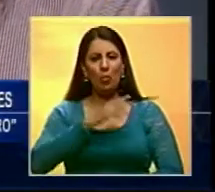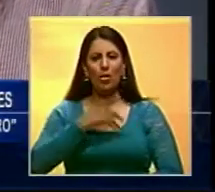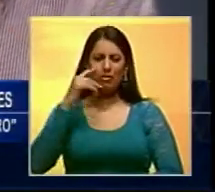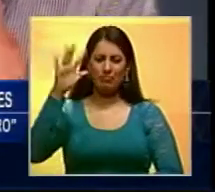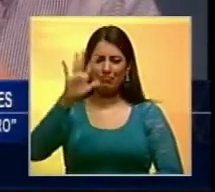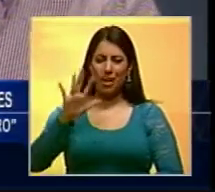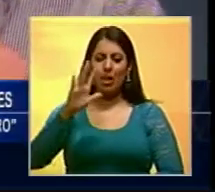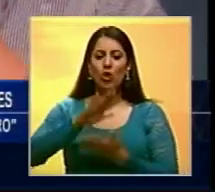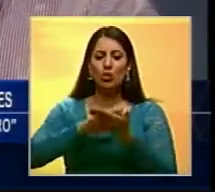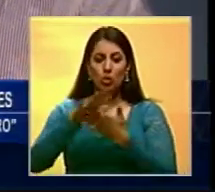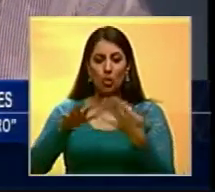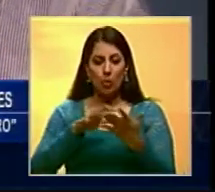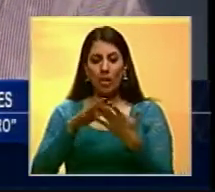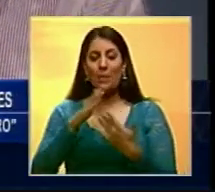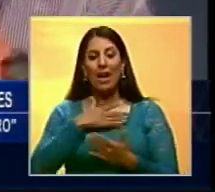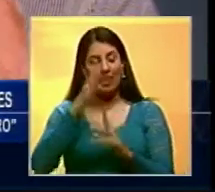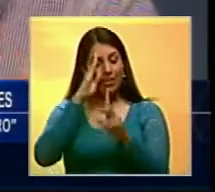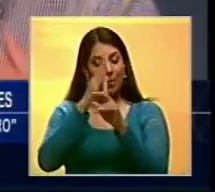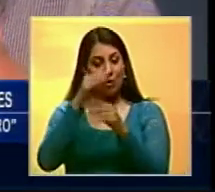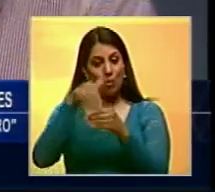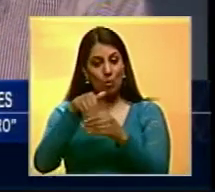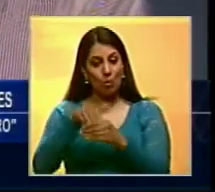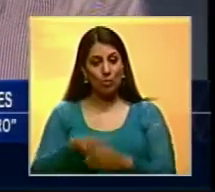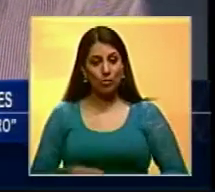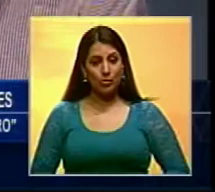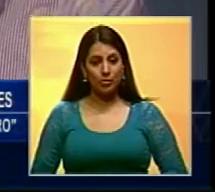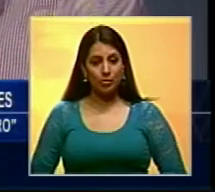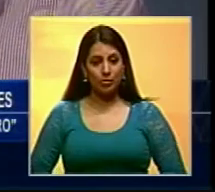que la solución a la crisis es por la vía electoral.